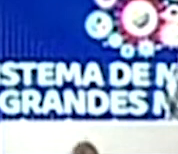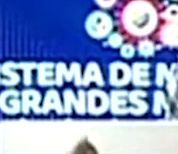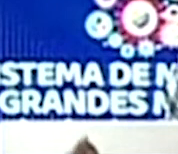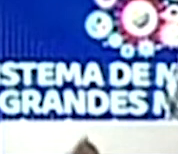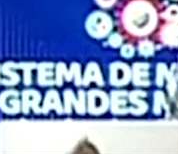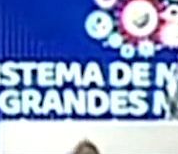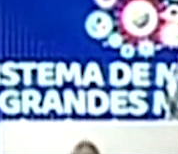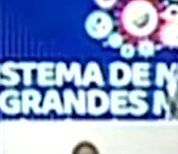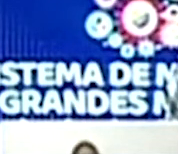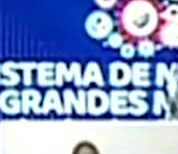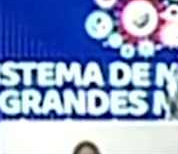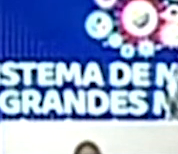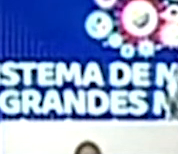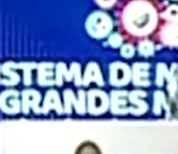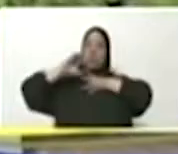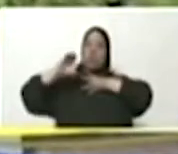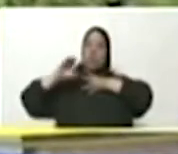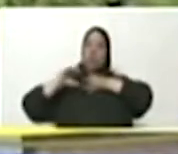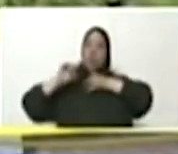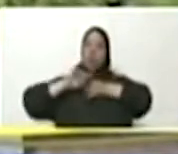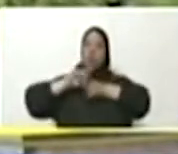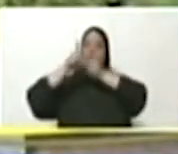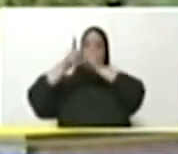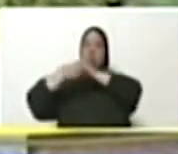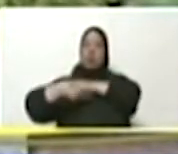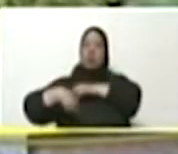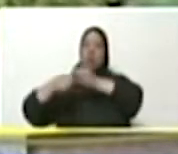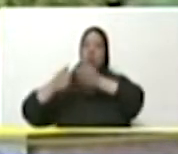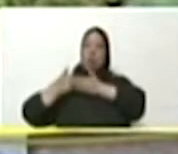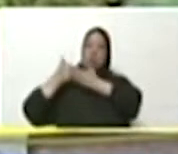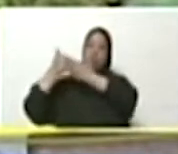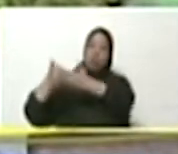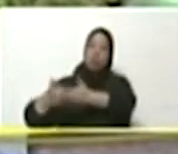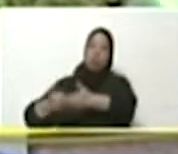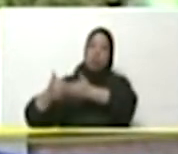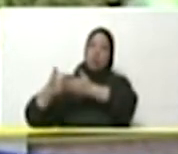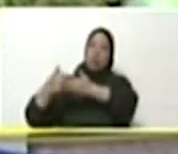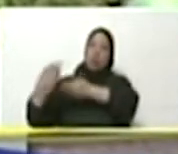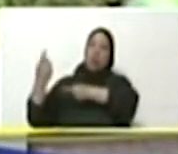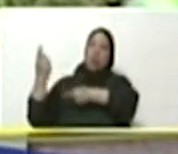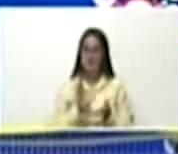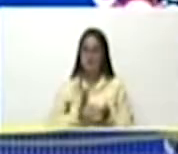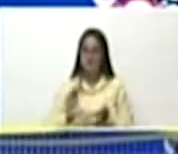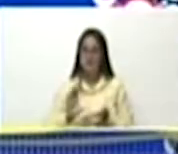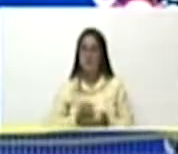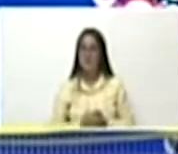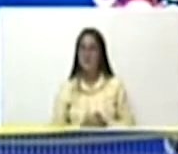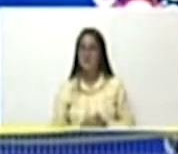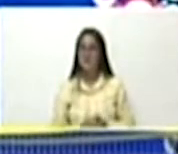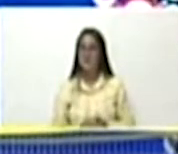El presidente venezolano aprobó el pedido de su homólogo colombiano, Gustavo Petro, para que pueda ser el garante de todas